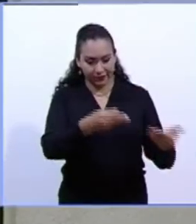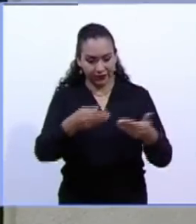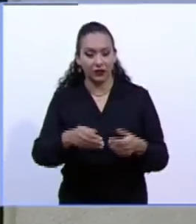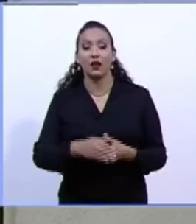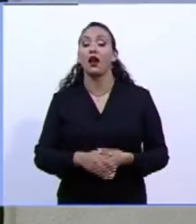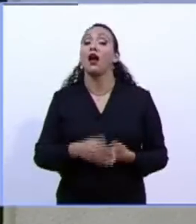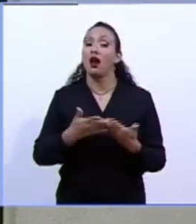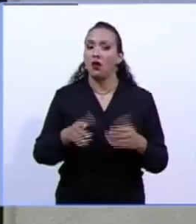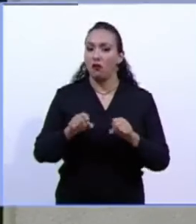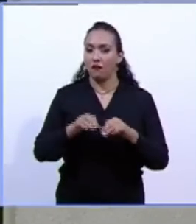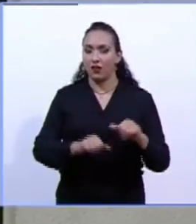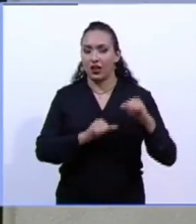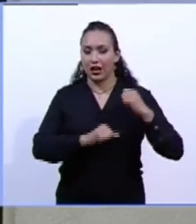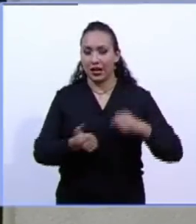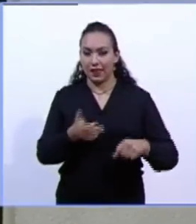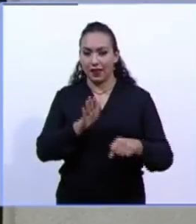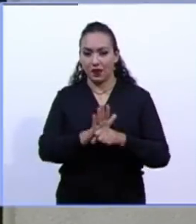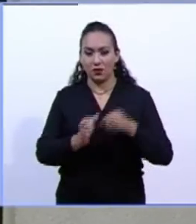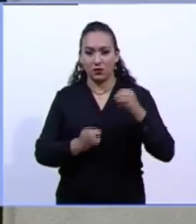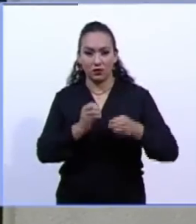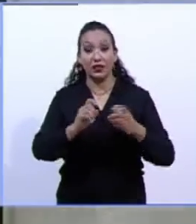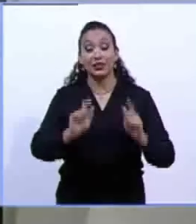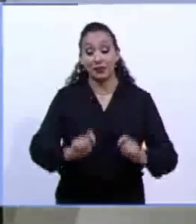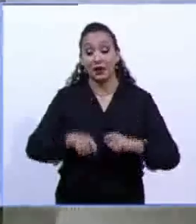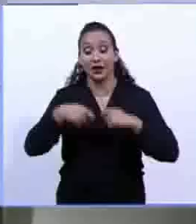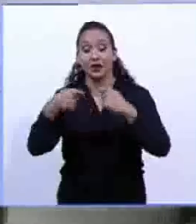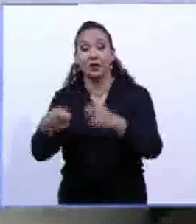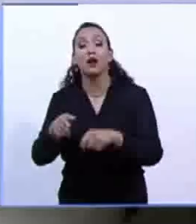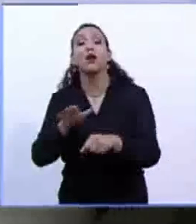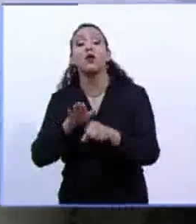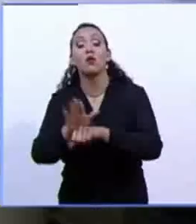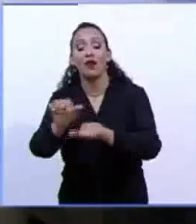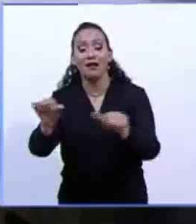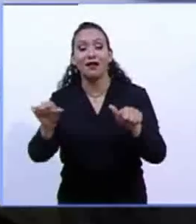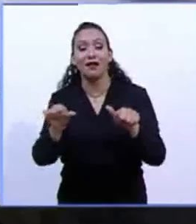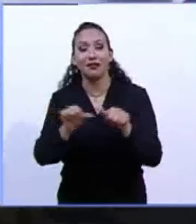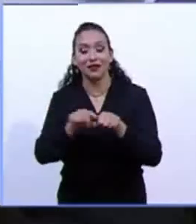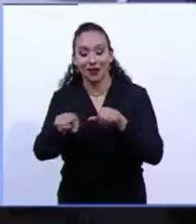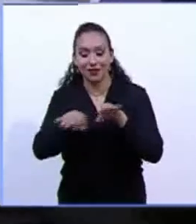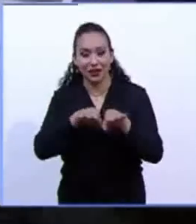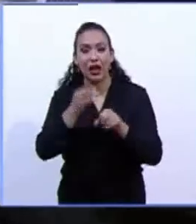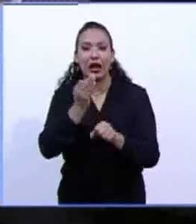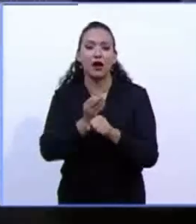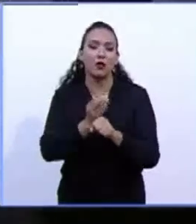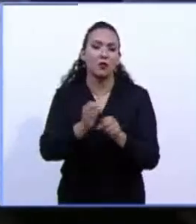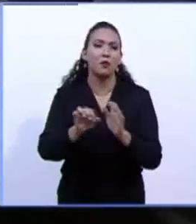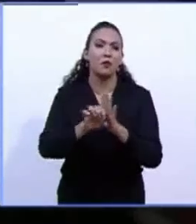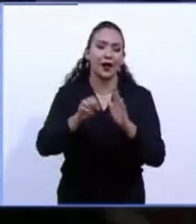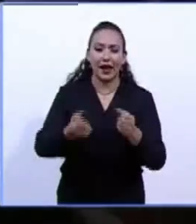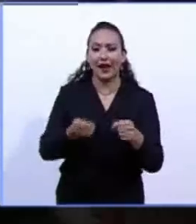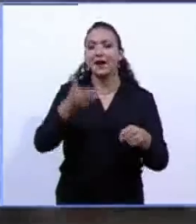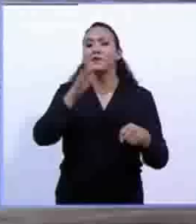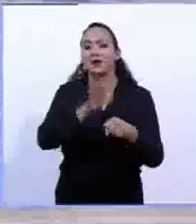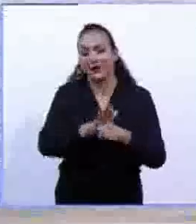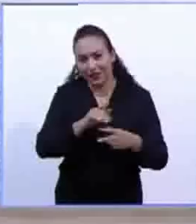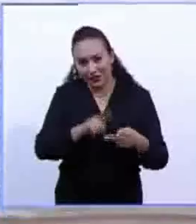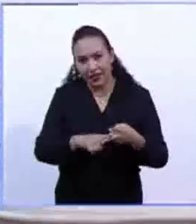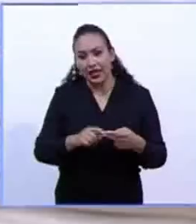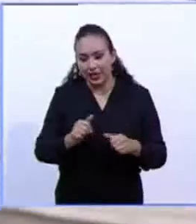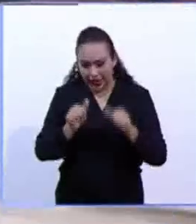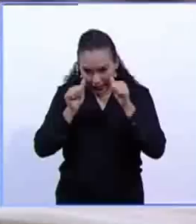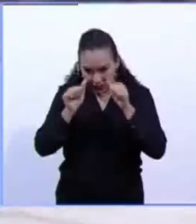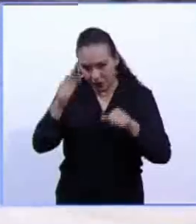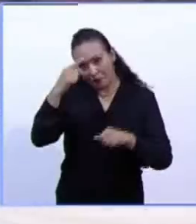al órgano de administración judicial se van a transferir los recursos de las áreas que actualmente ejercen funciones de administración y carrera